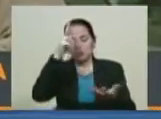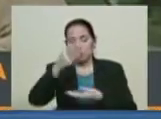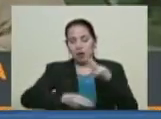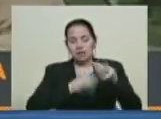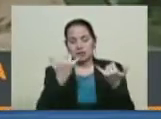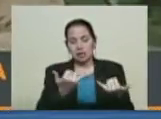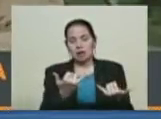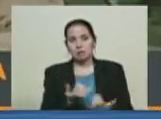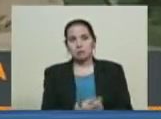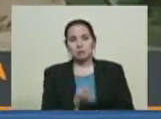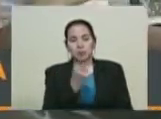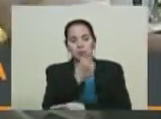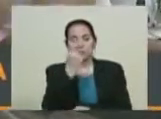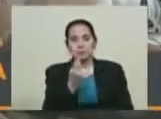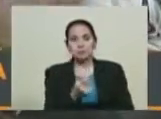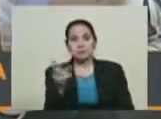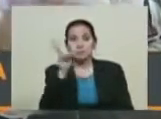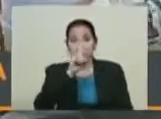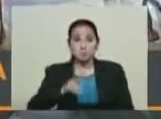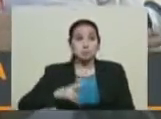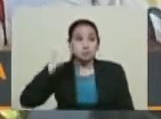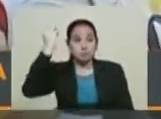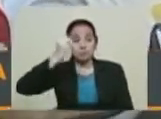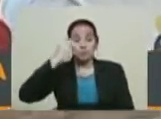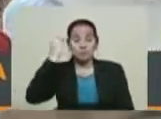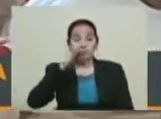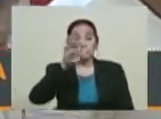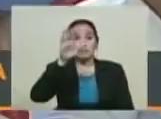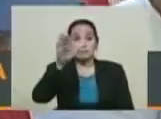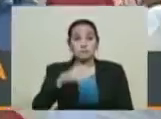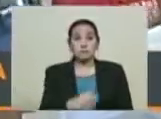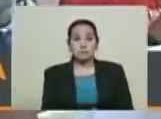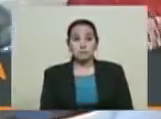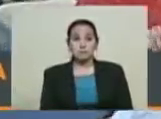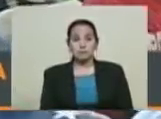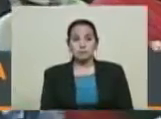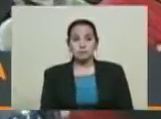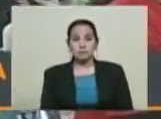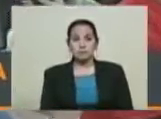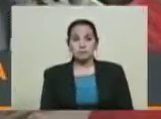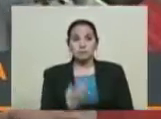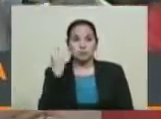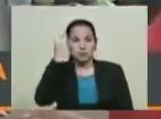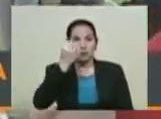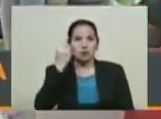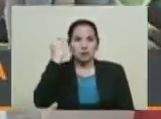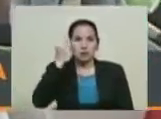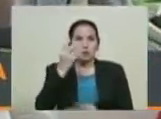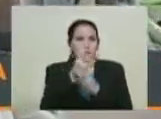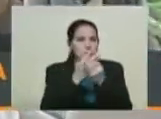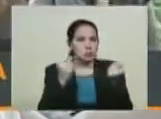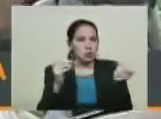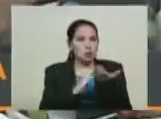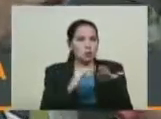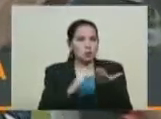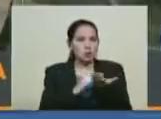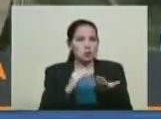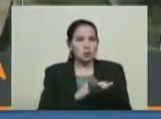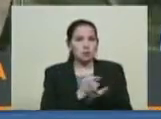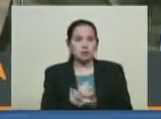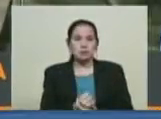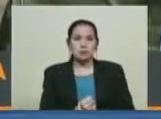ejecútese, cúmplase. Venezuela pensando en el futuro, pensando en las soluciones,